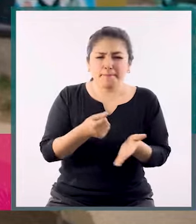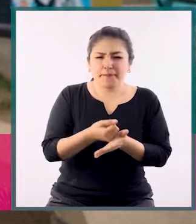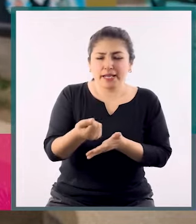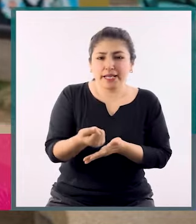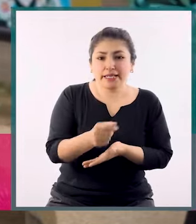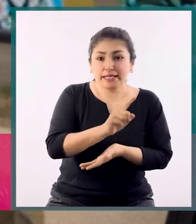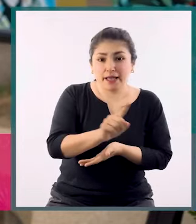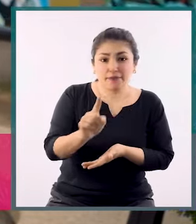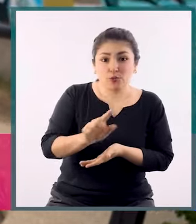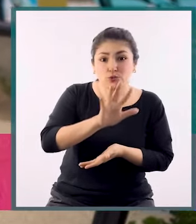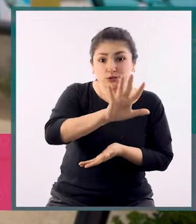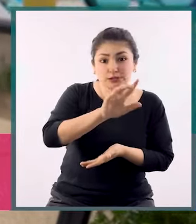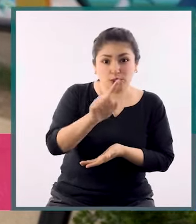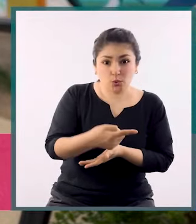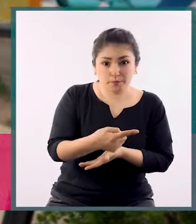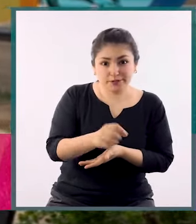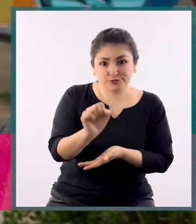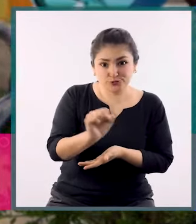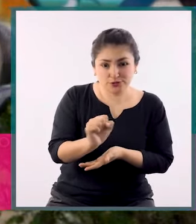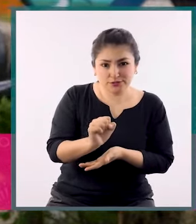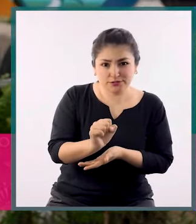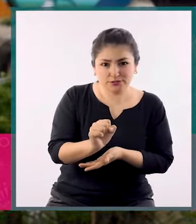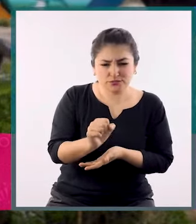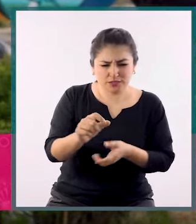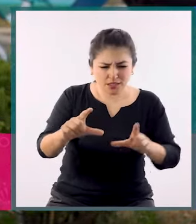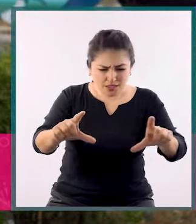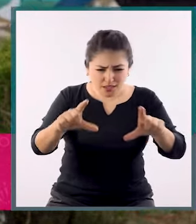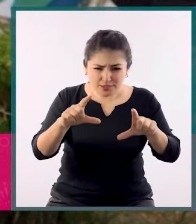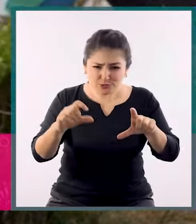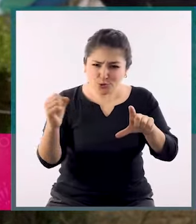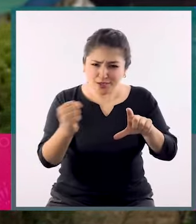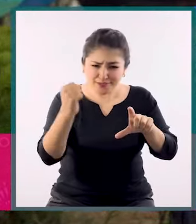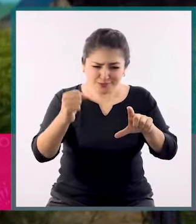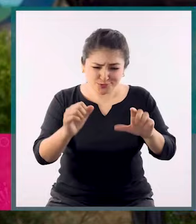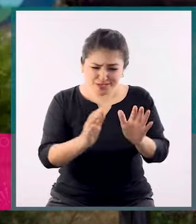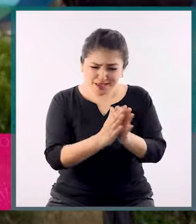premios de 5.000 soles. Las obras ganadoras conformarán